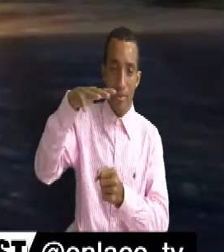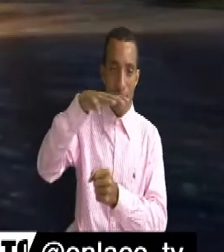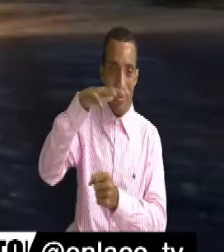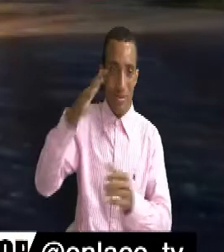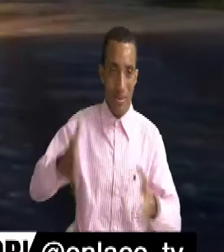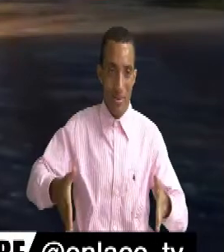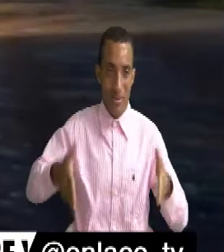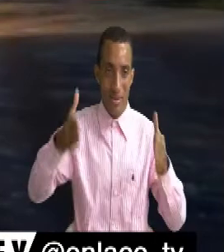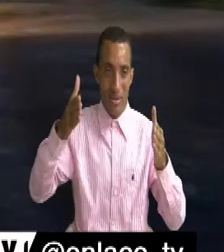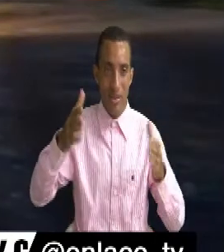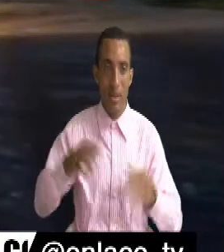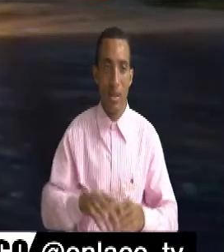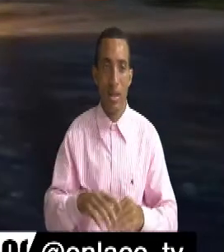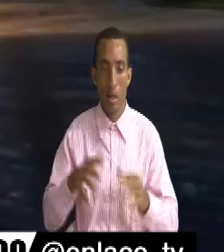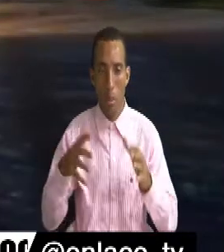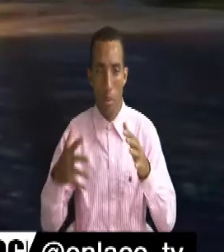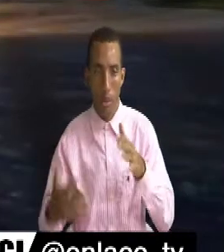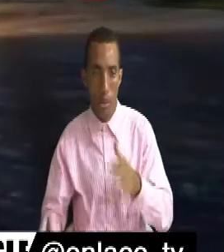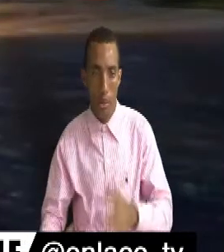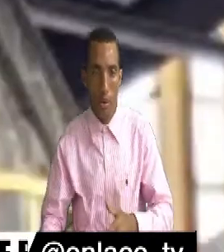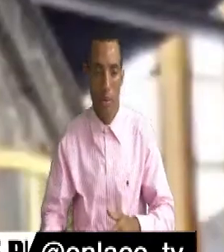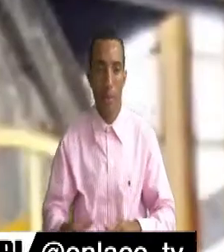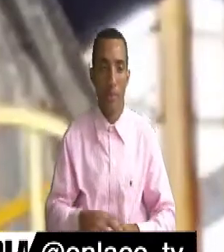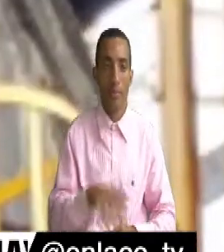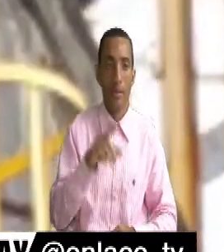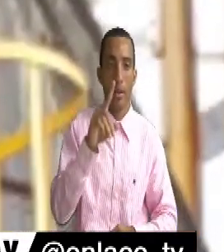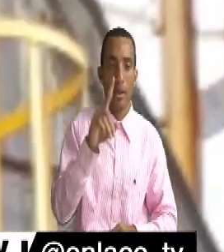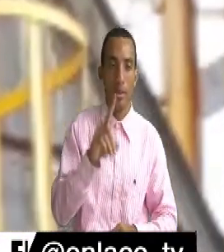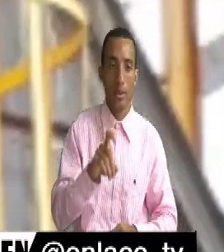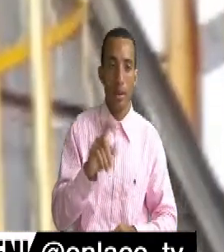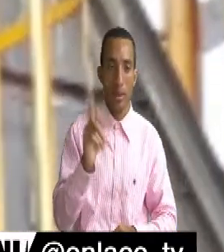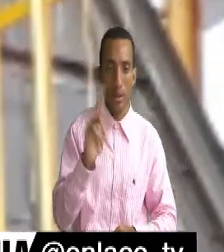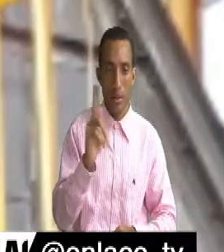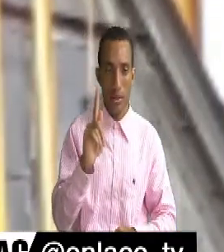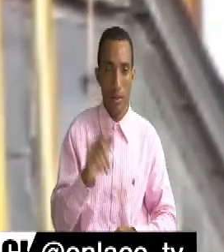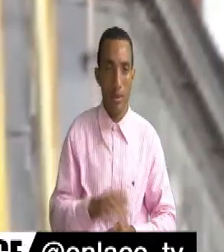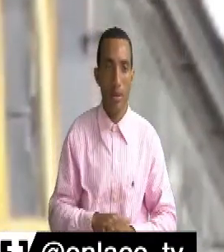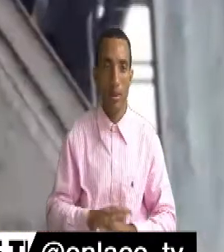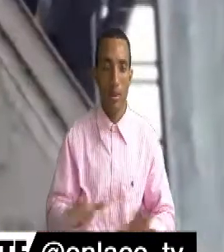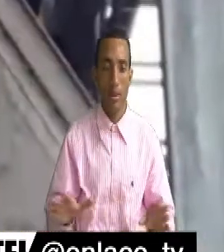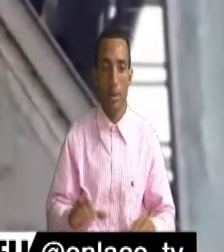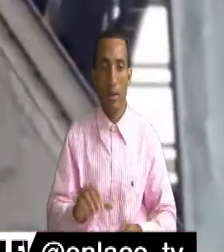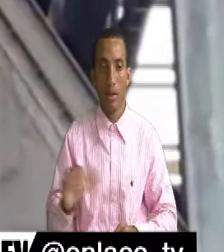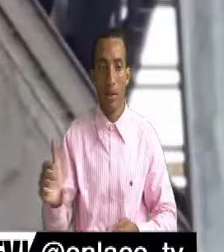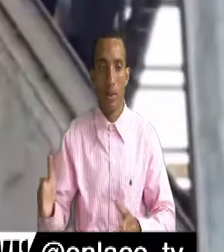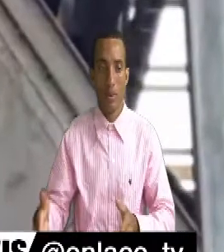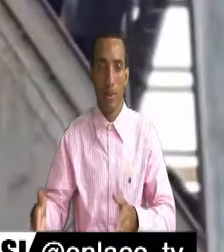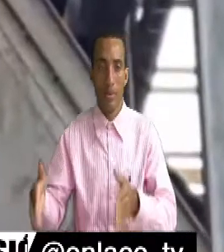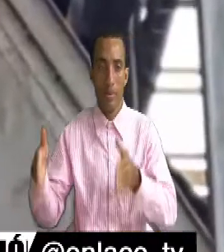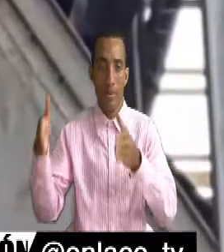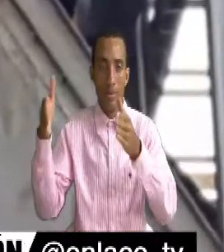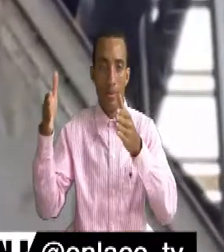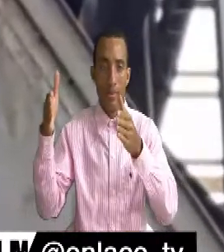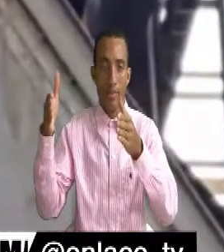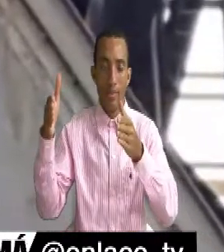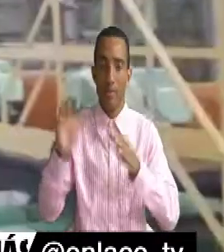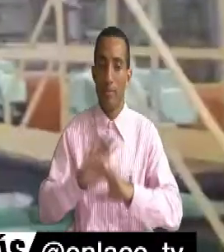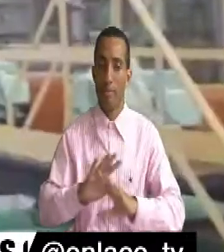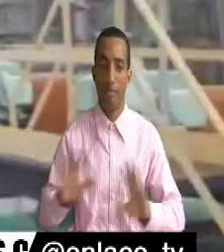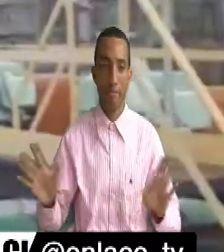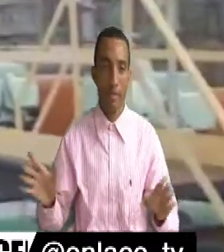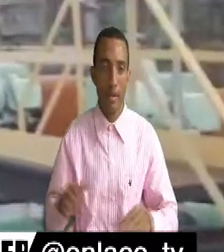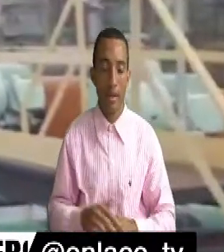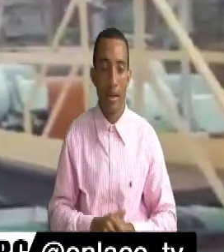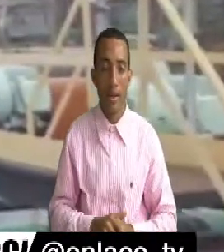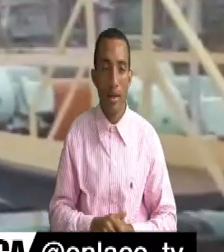hundió el 26 de febrero de 2017 en el torno amaneciendo. El mortal gas H2S se pasea por los hornos y calderas originando daños en su